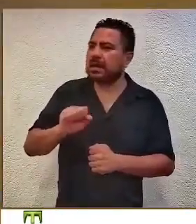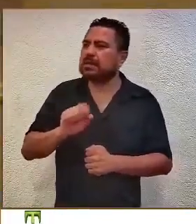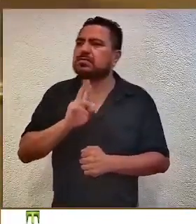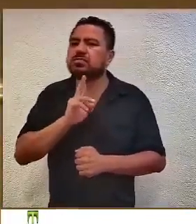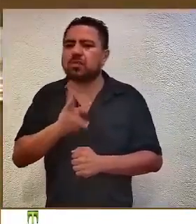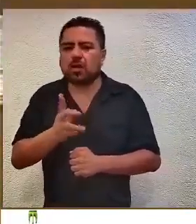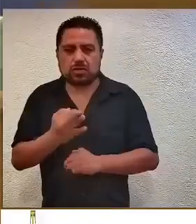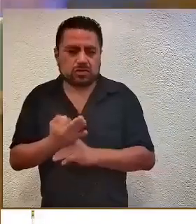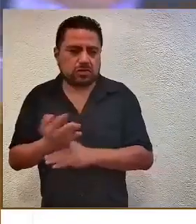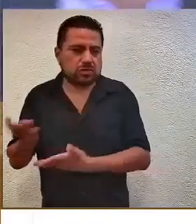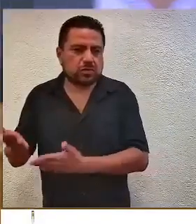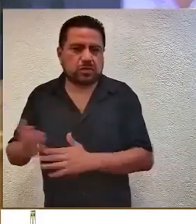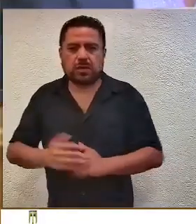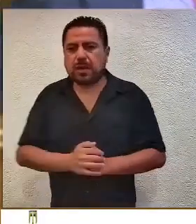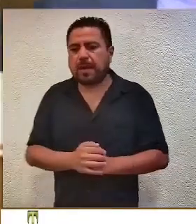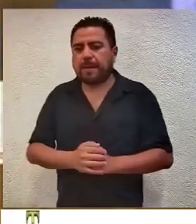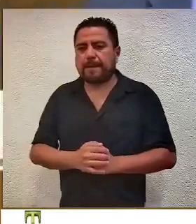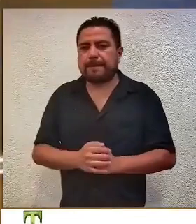Salgado.